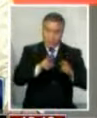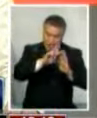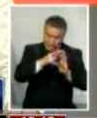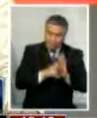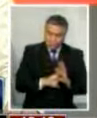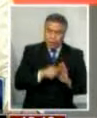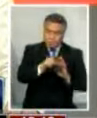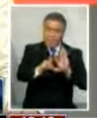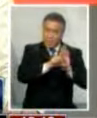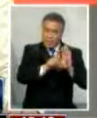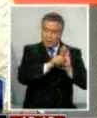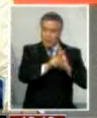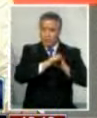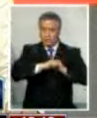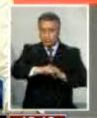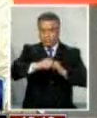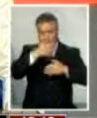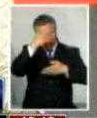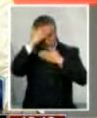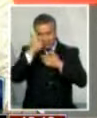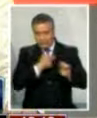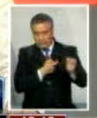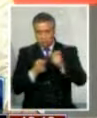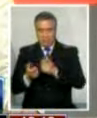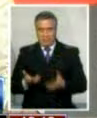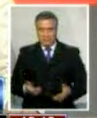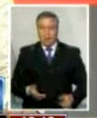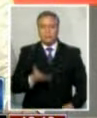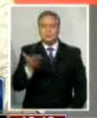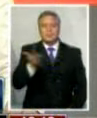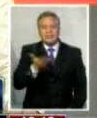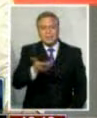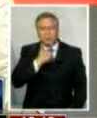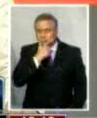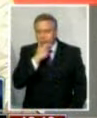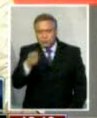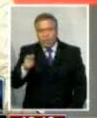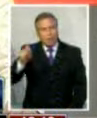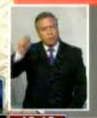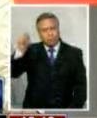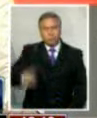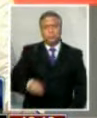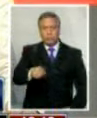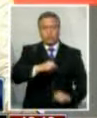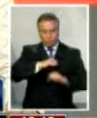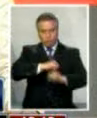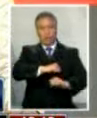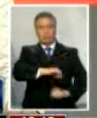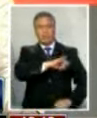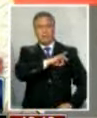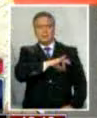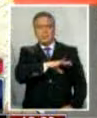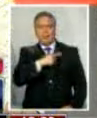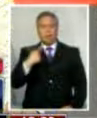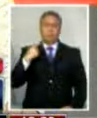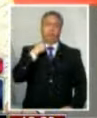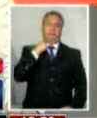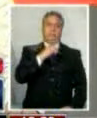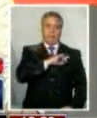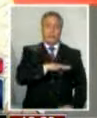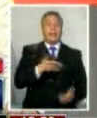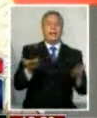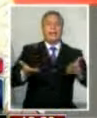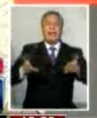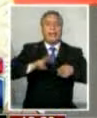lo que cuestiona el fallo como para llegar a esta sentencia contra el Estado de Chile? ¿Qué fue lo que se hizo